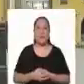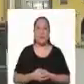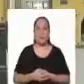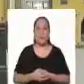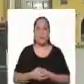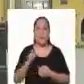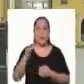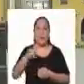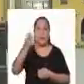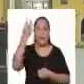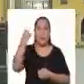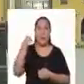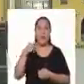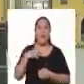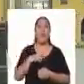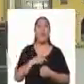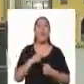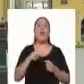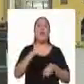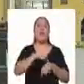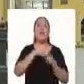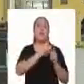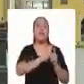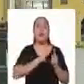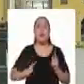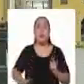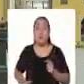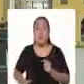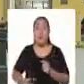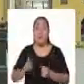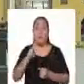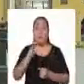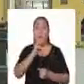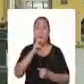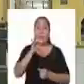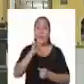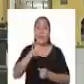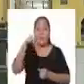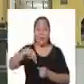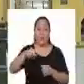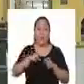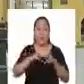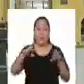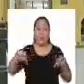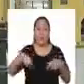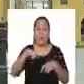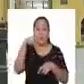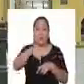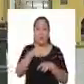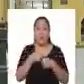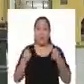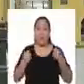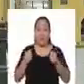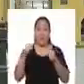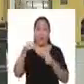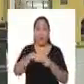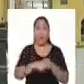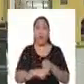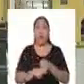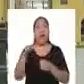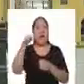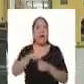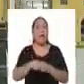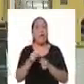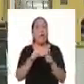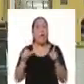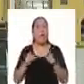Durante el virreinato y gran parte de la República, la Plaza Mayor de Lima, donde nos encontramos en este momento, fue un concurrido mercado público